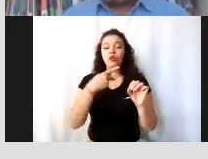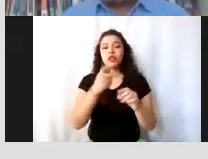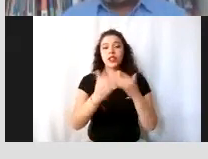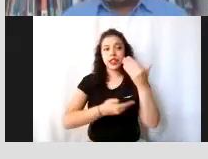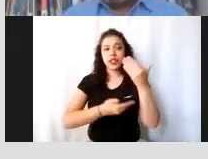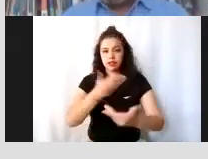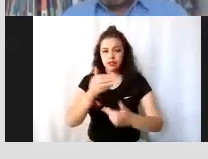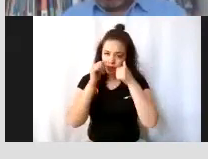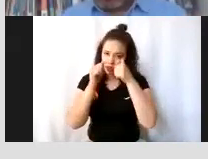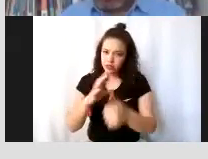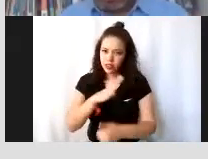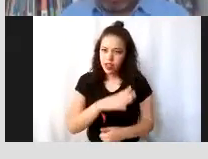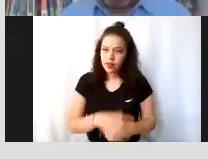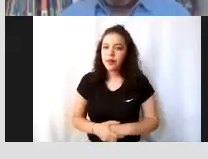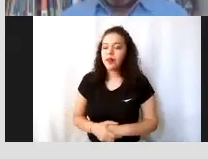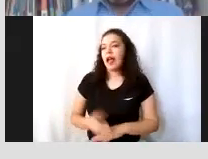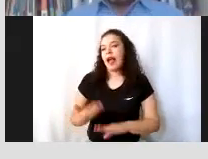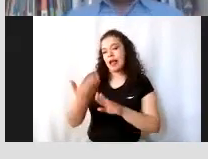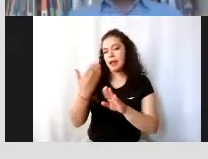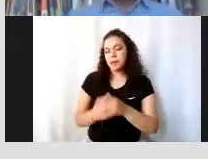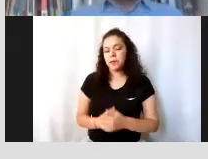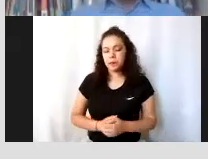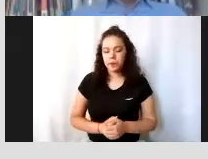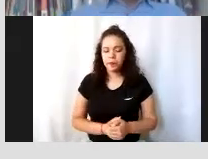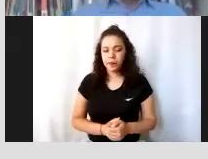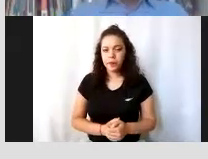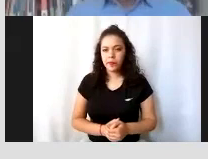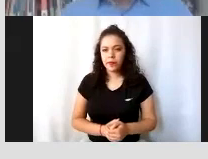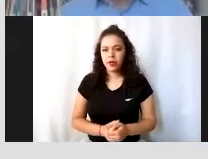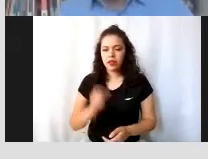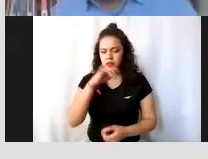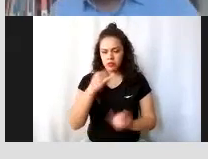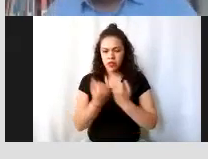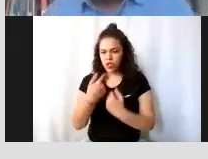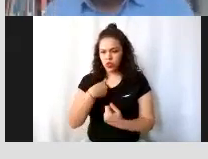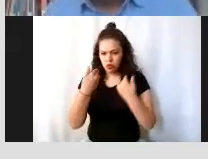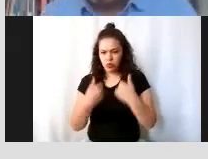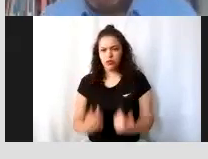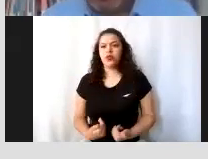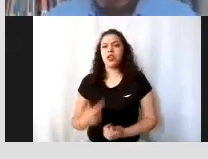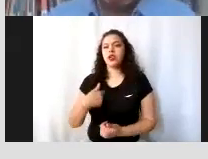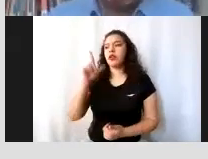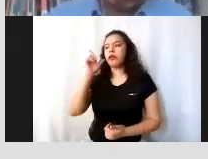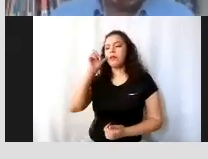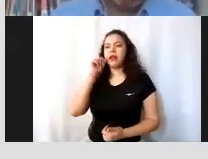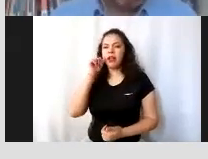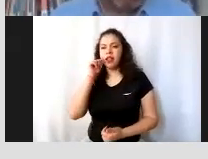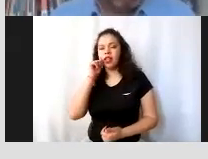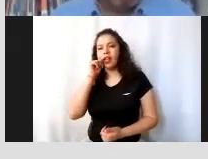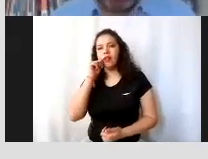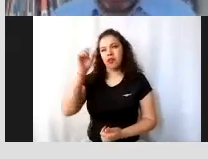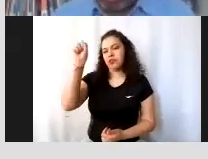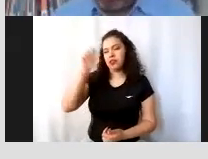prestado servicios asistenciales. Pero incluso yo, yo podría ir mañana, no mañana, no creo, porque es